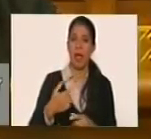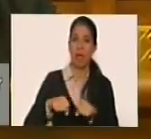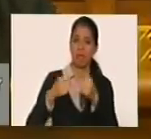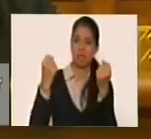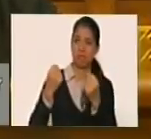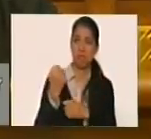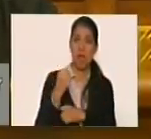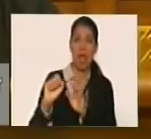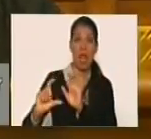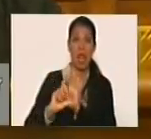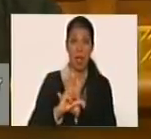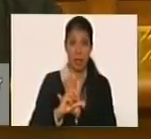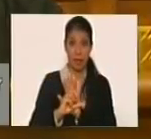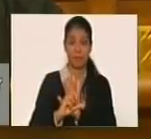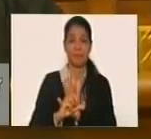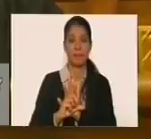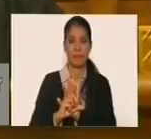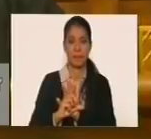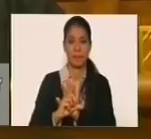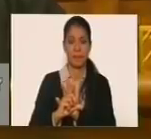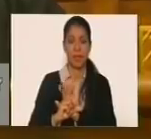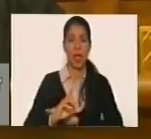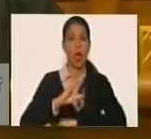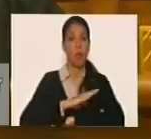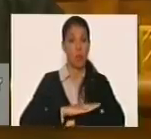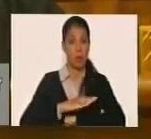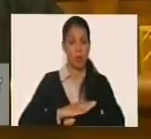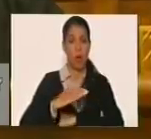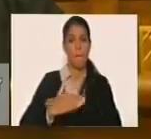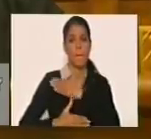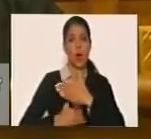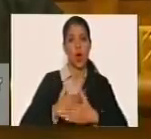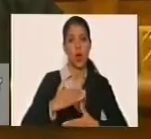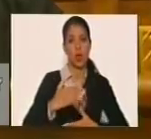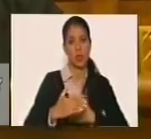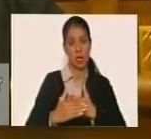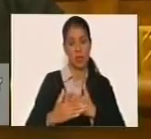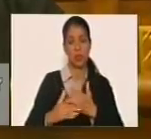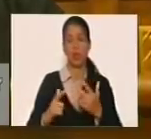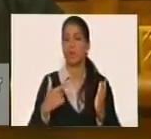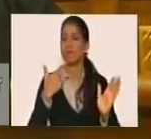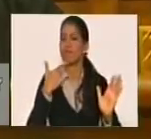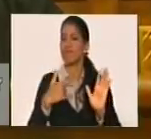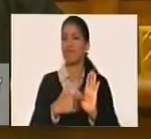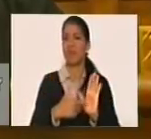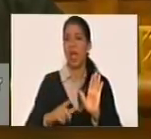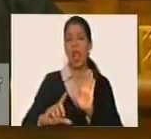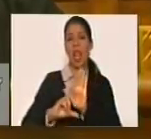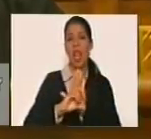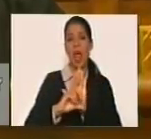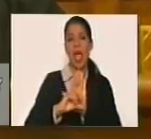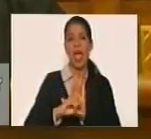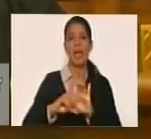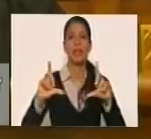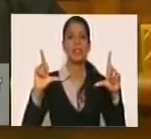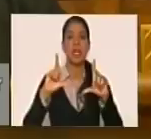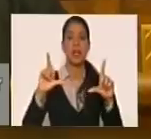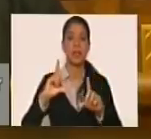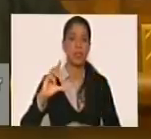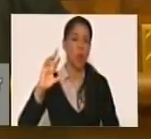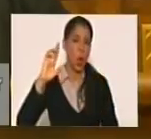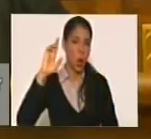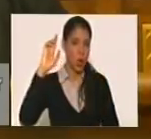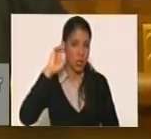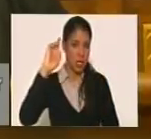la infracción, de conformidad con el procedimiento establecido en la Ley de Responsabilidad Social